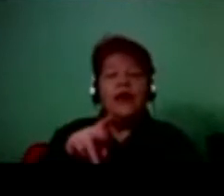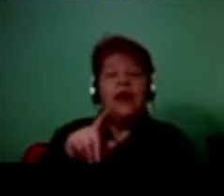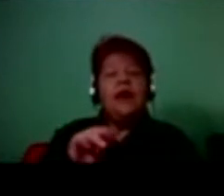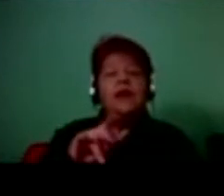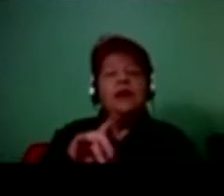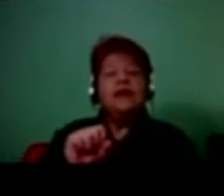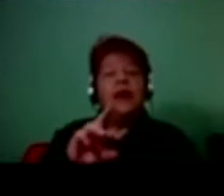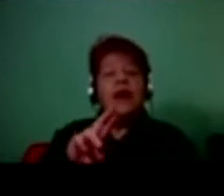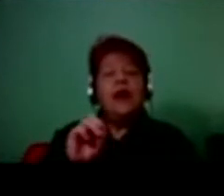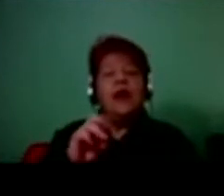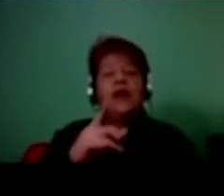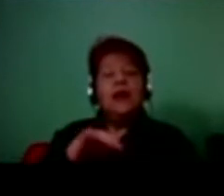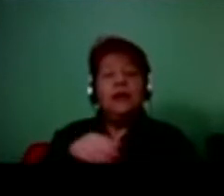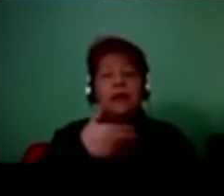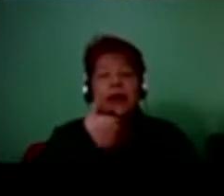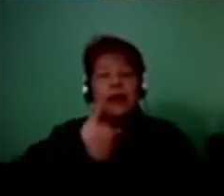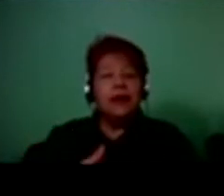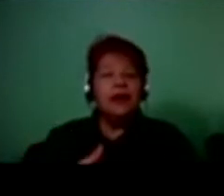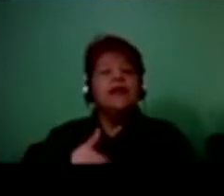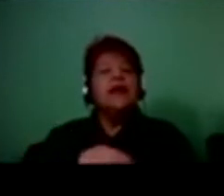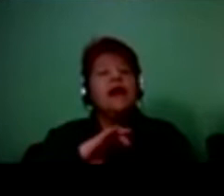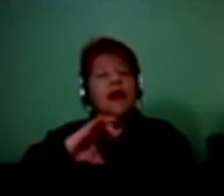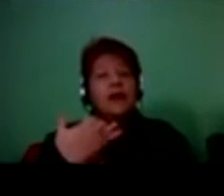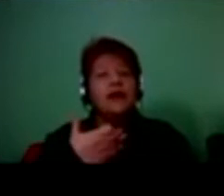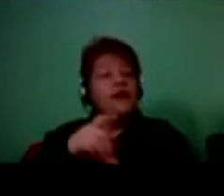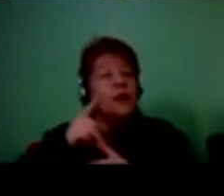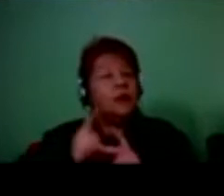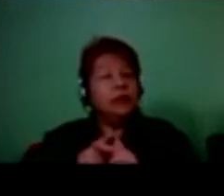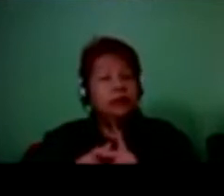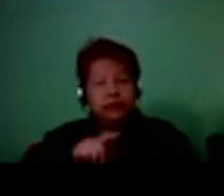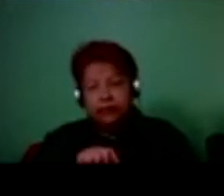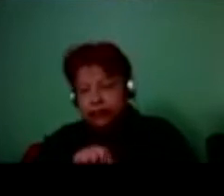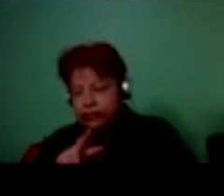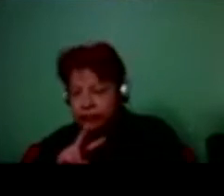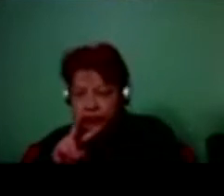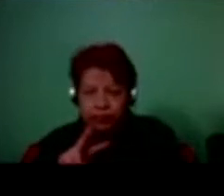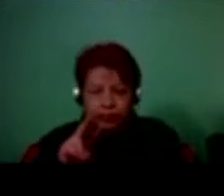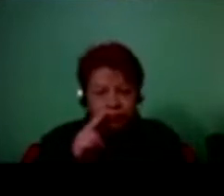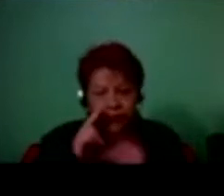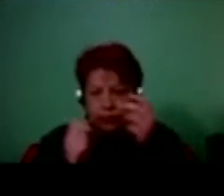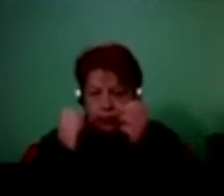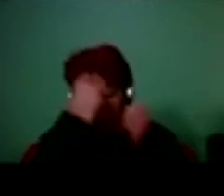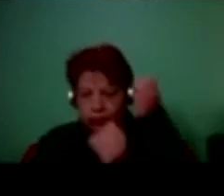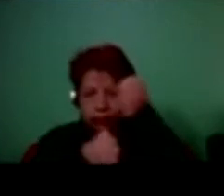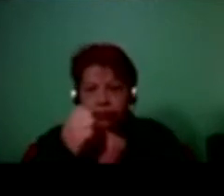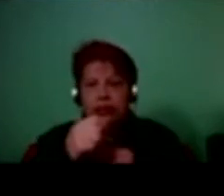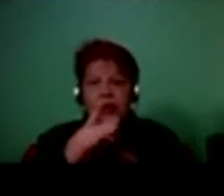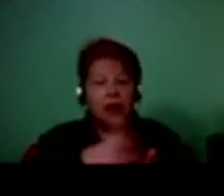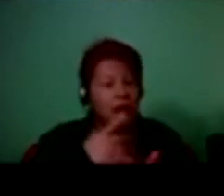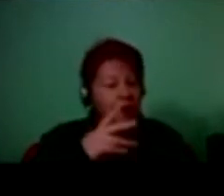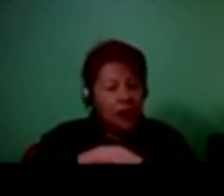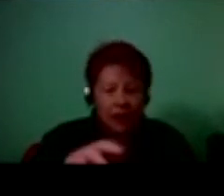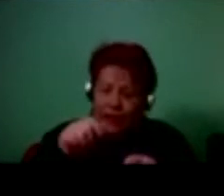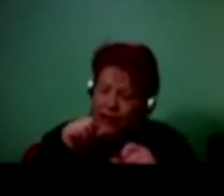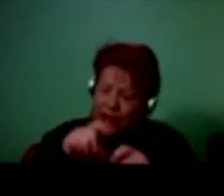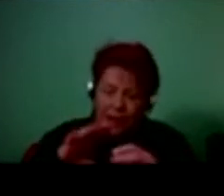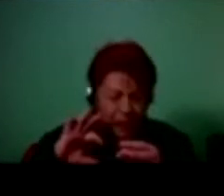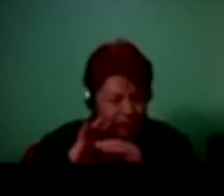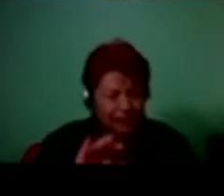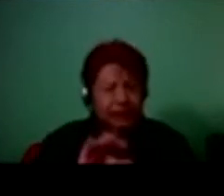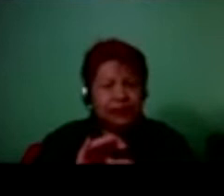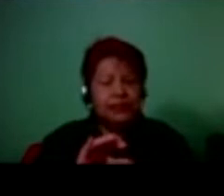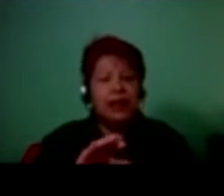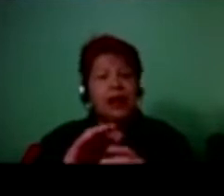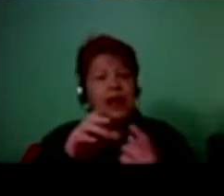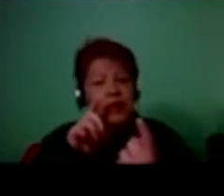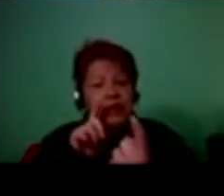León, presidente de la Comisión de Rendición de Cuentas y Vigilancia de la Auditoría Superior de la Ciudad de México, un aliado permanente en una relación